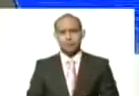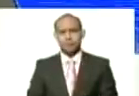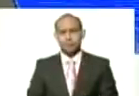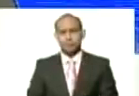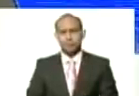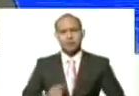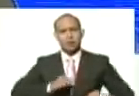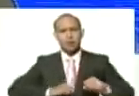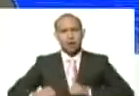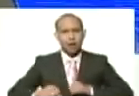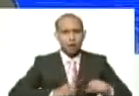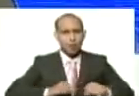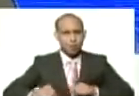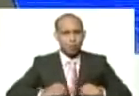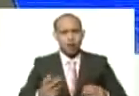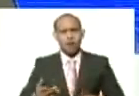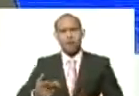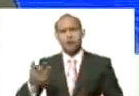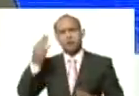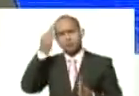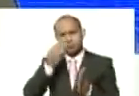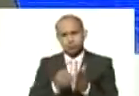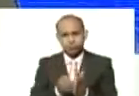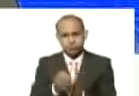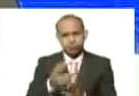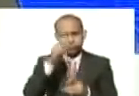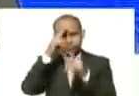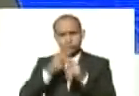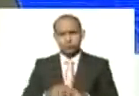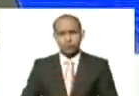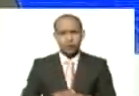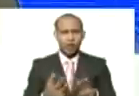que mueve por su honestidad, por su integridad,